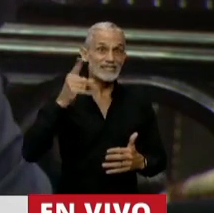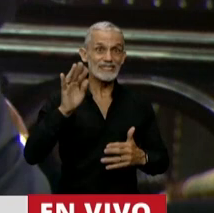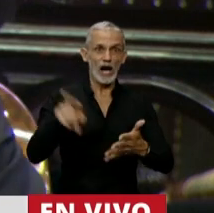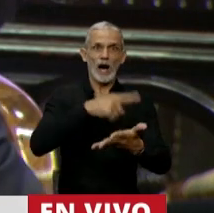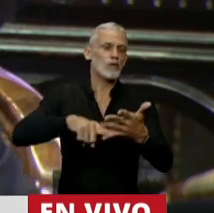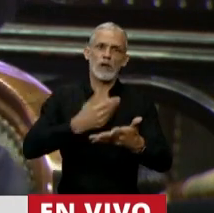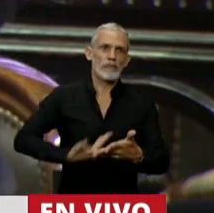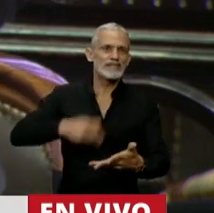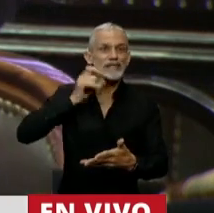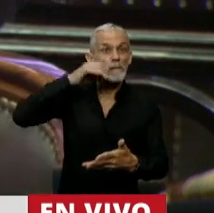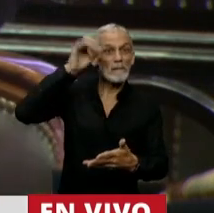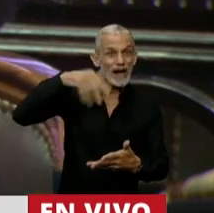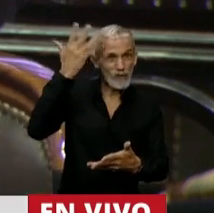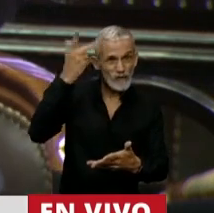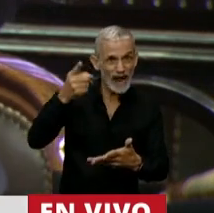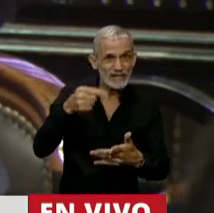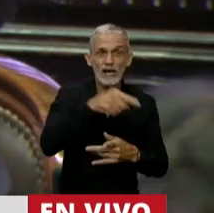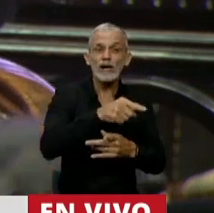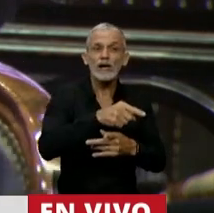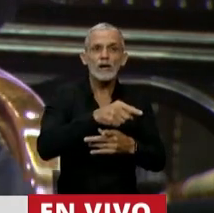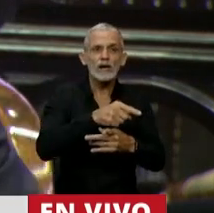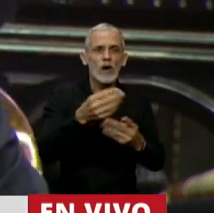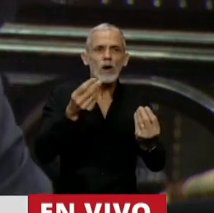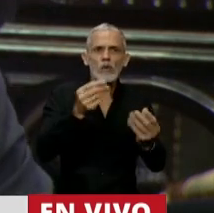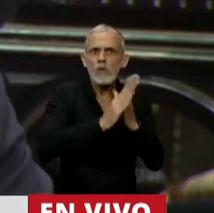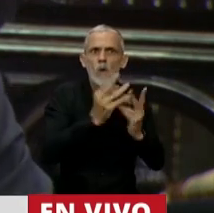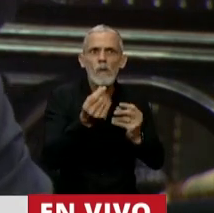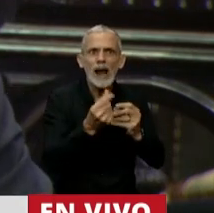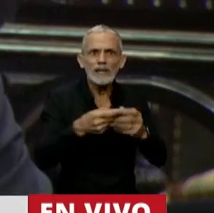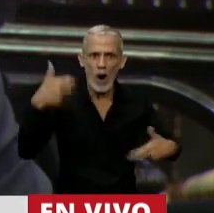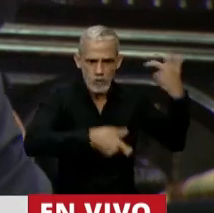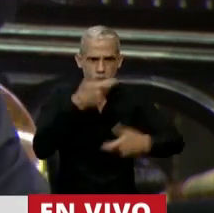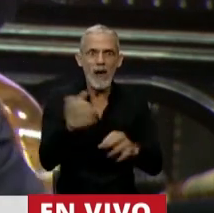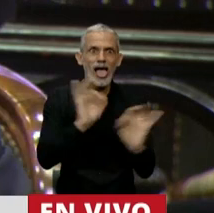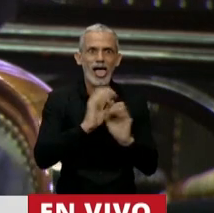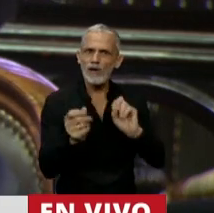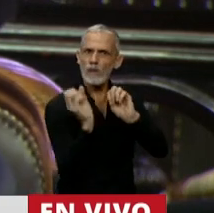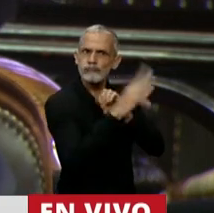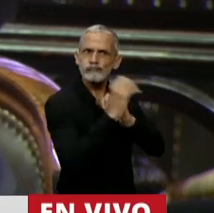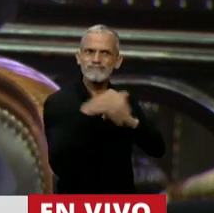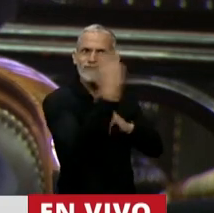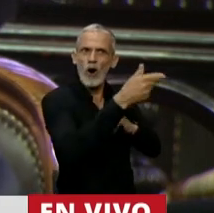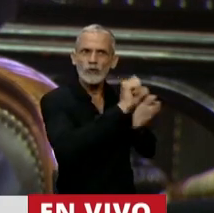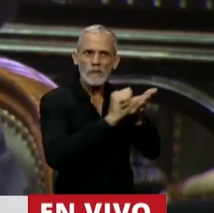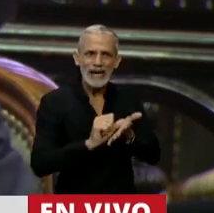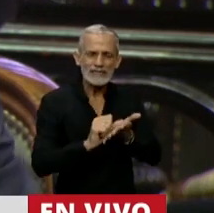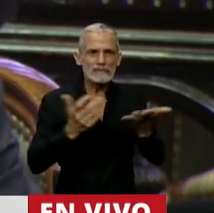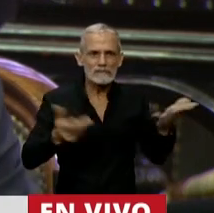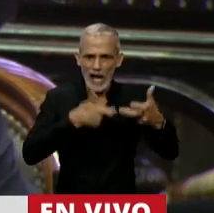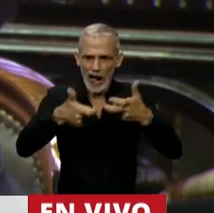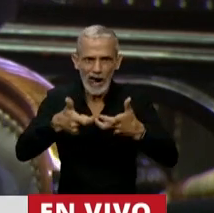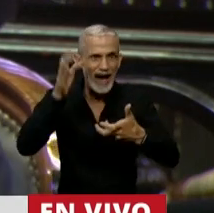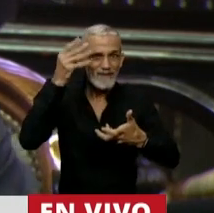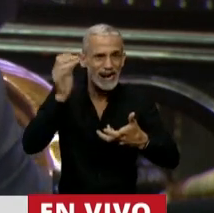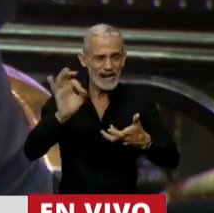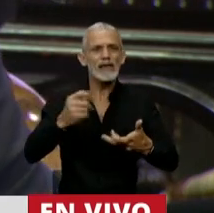por el presidente Macron, Francia vivió el mayor éxodo de inversión jamás visto. Para ponerlo en